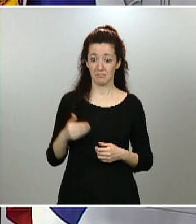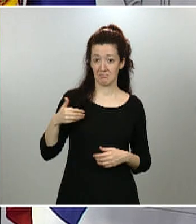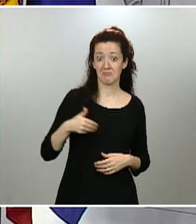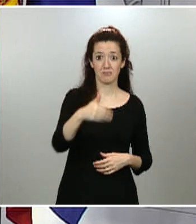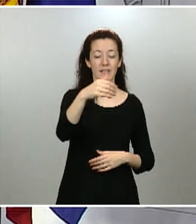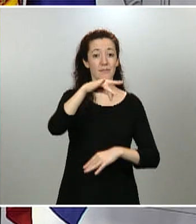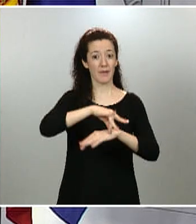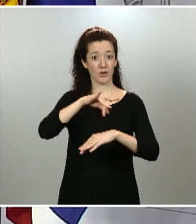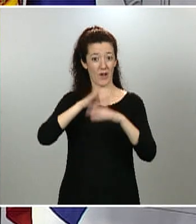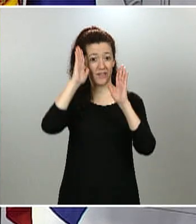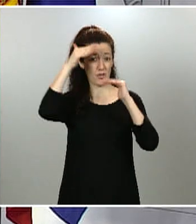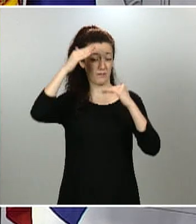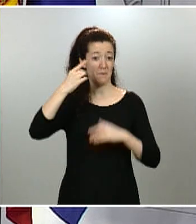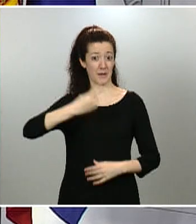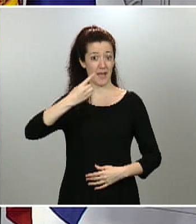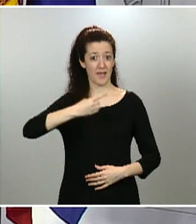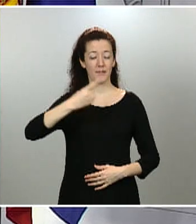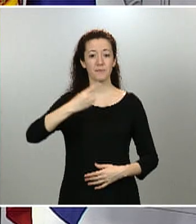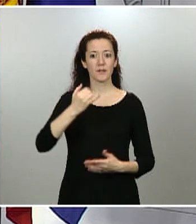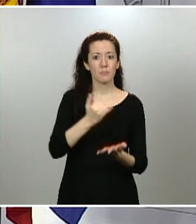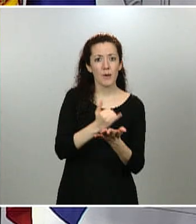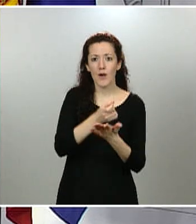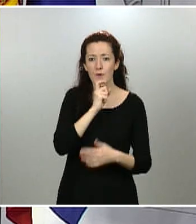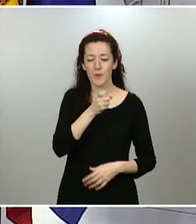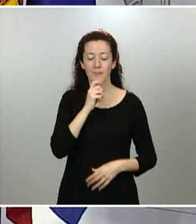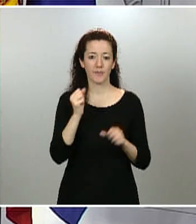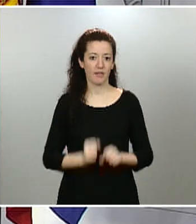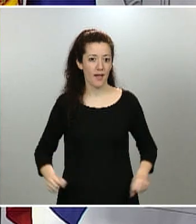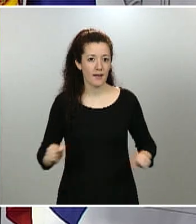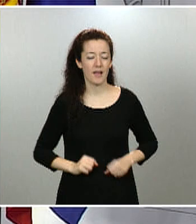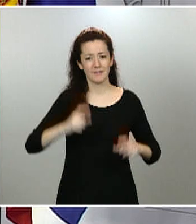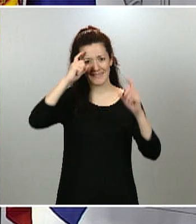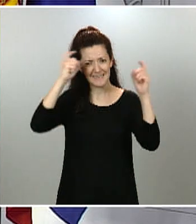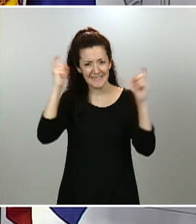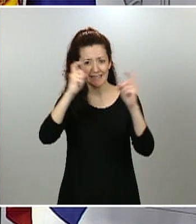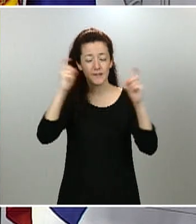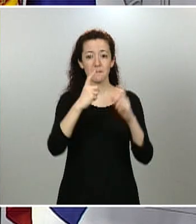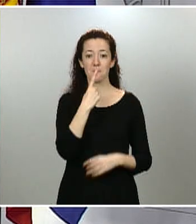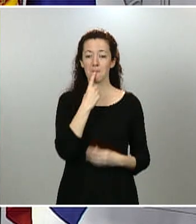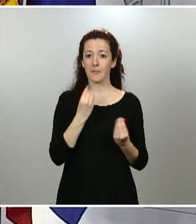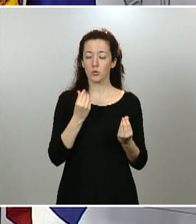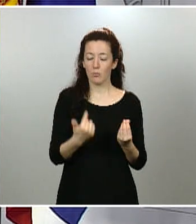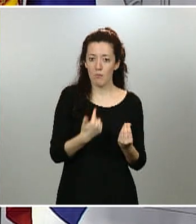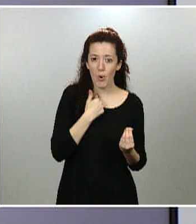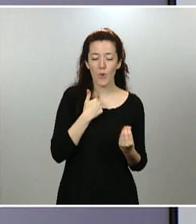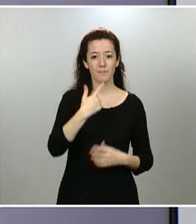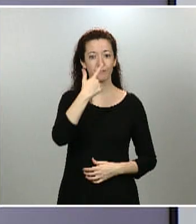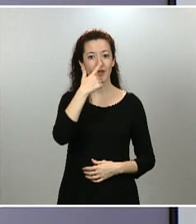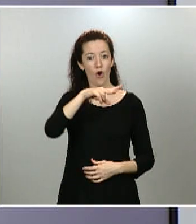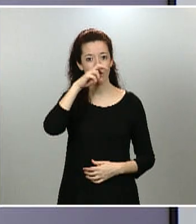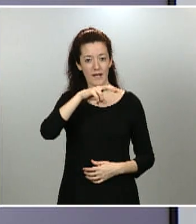hacer las pruebas. Diarreas, cefaleas, pérdidas de gusto, olfato, síntomas, si nos puede decir.